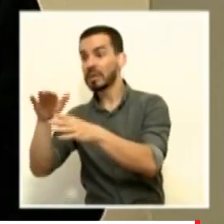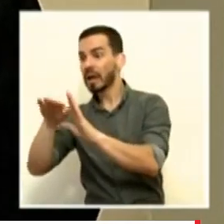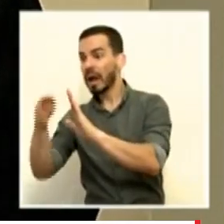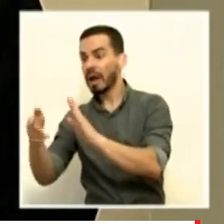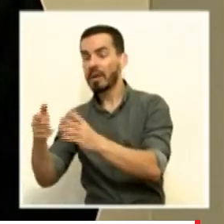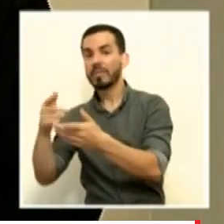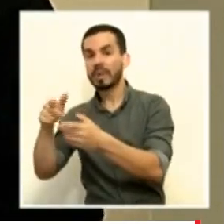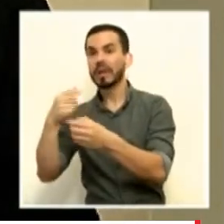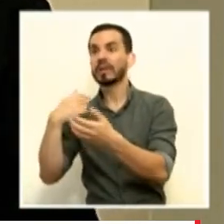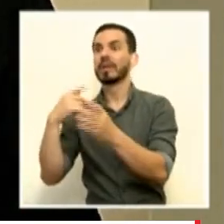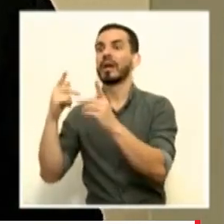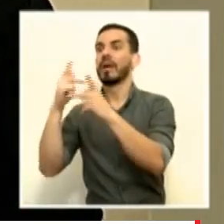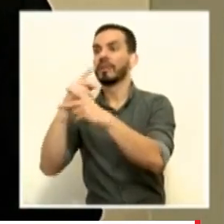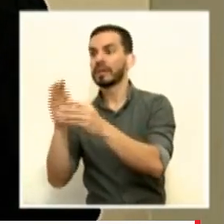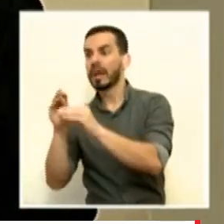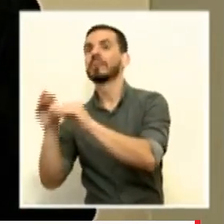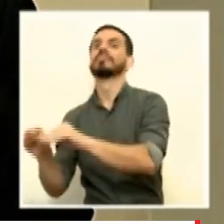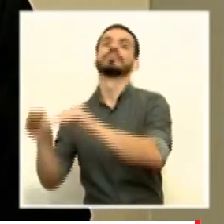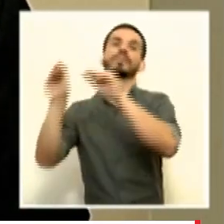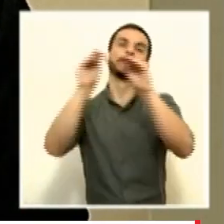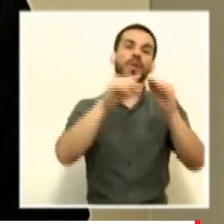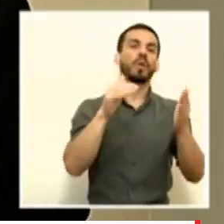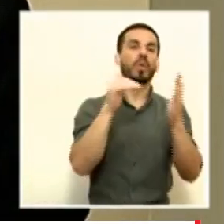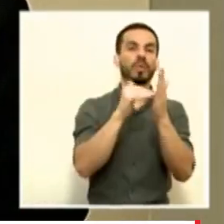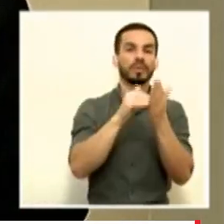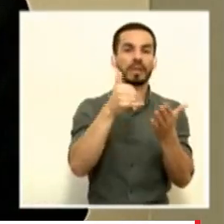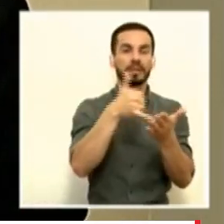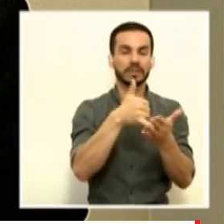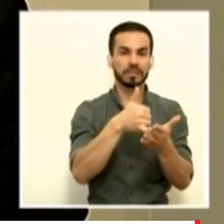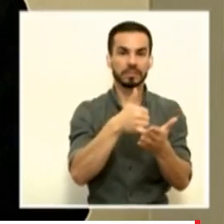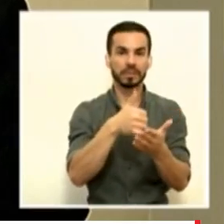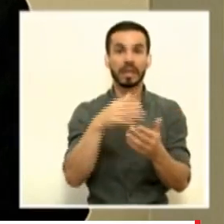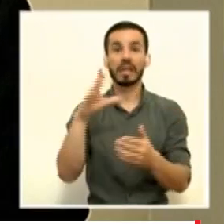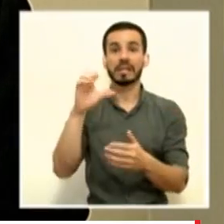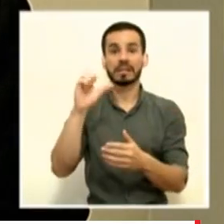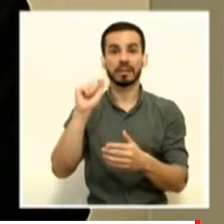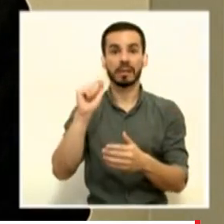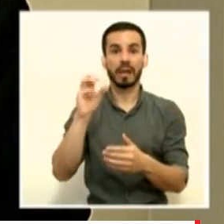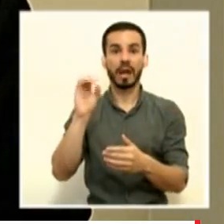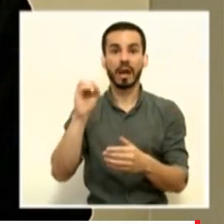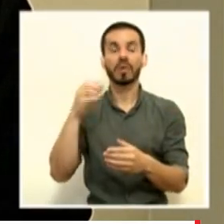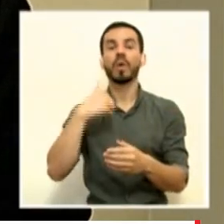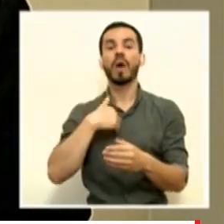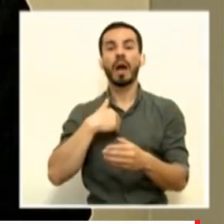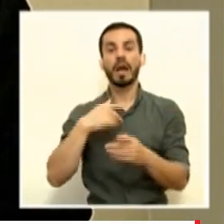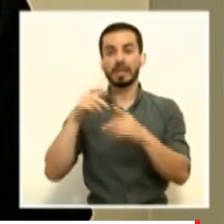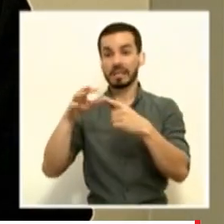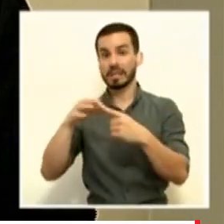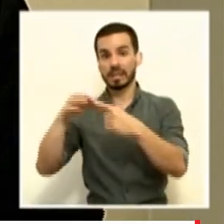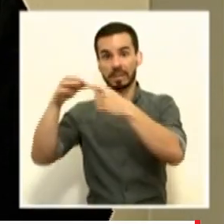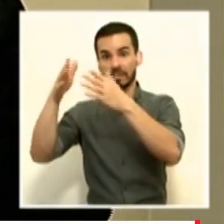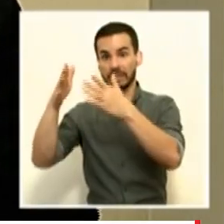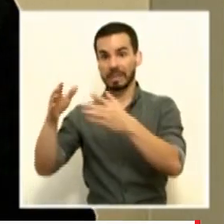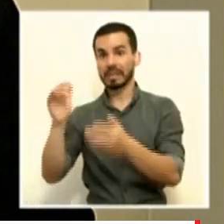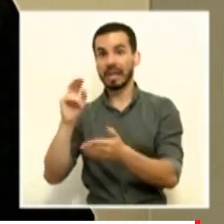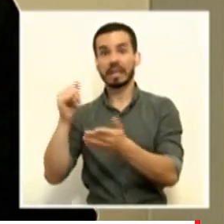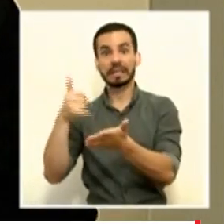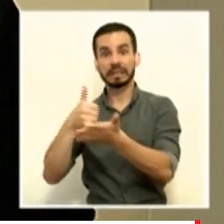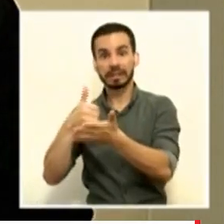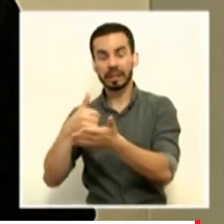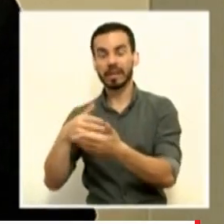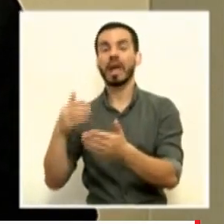presentar un deterioro de su condición y volver a la de cuidados intensivos. En el SEACO hay intensivistas trabajando, hay